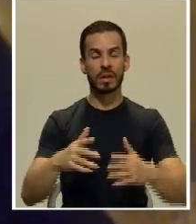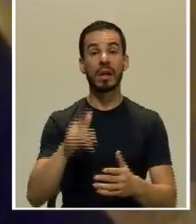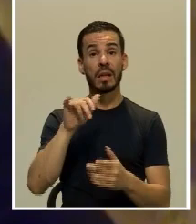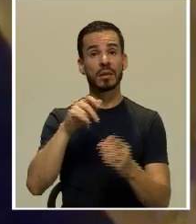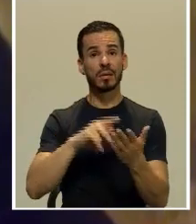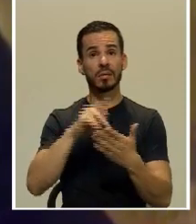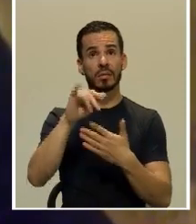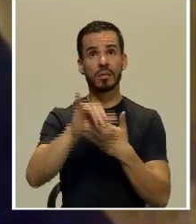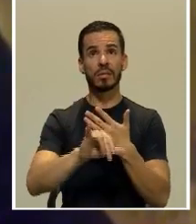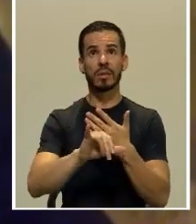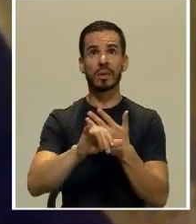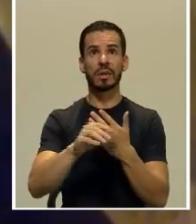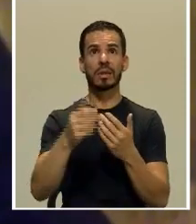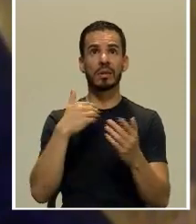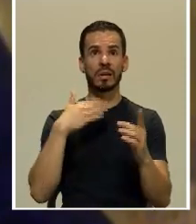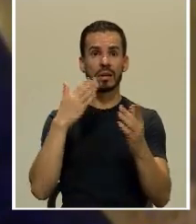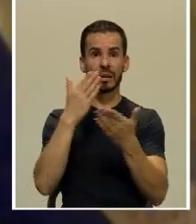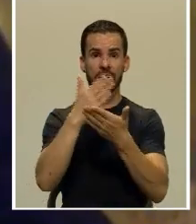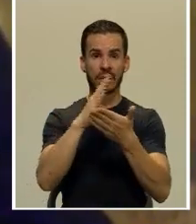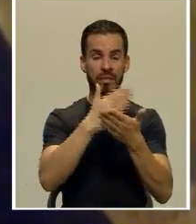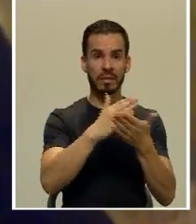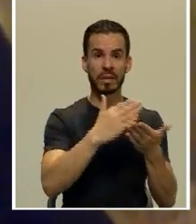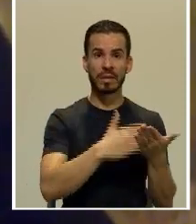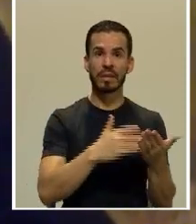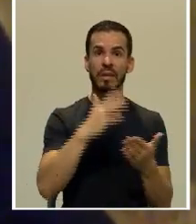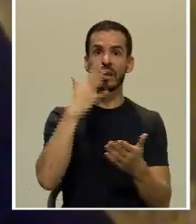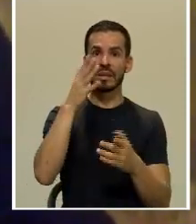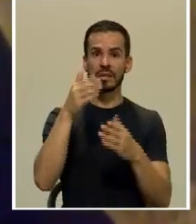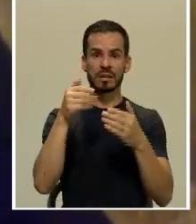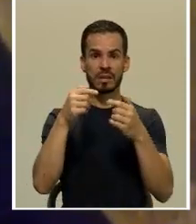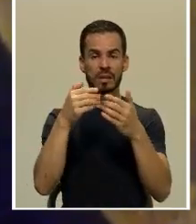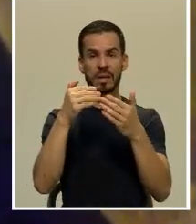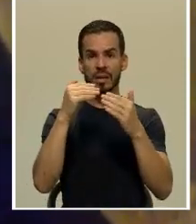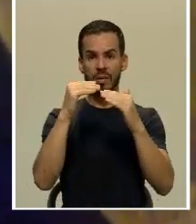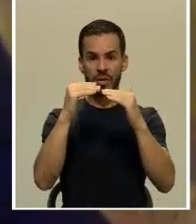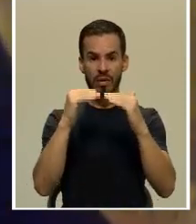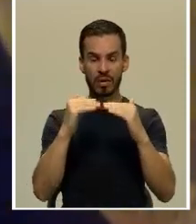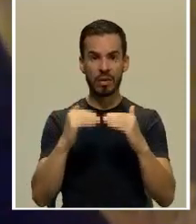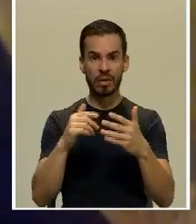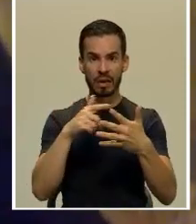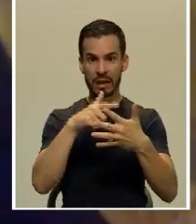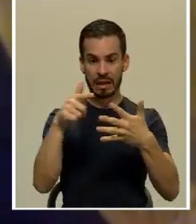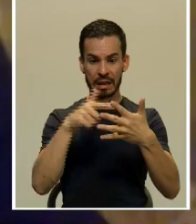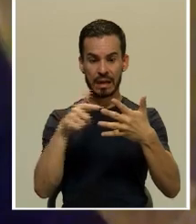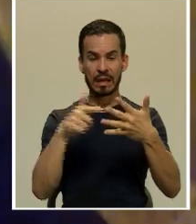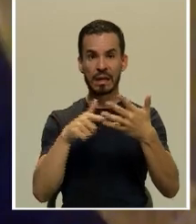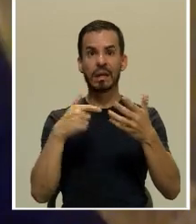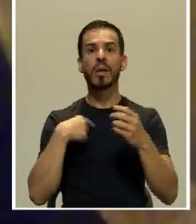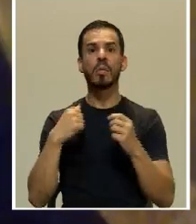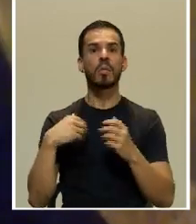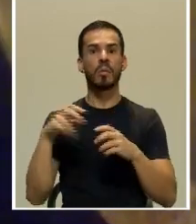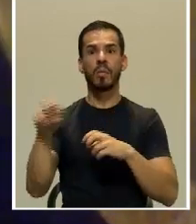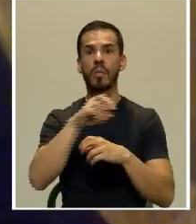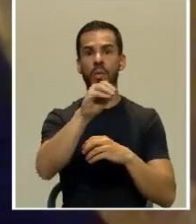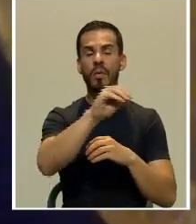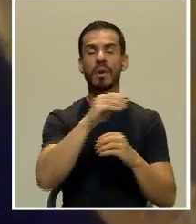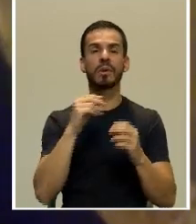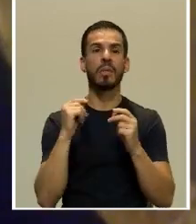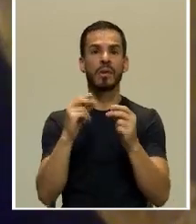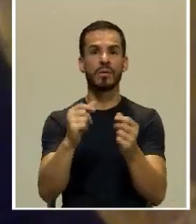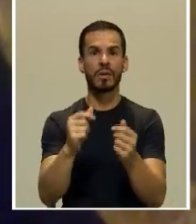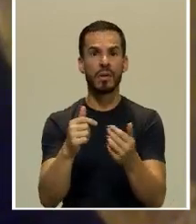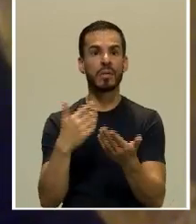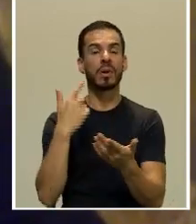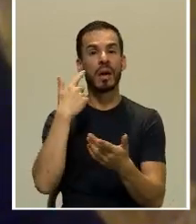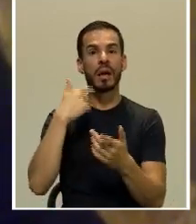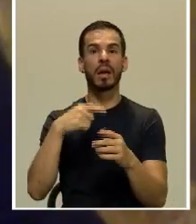Y es un proyecto que está dividido en 5 líneas que nos va a permitir movernos mucho más rápido y